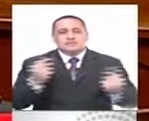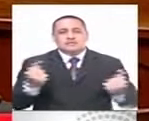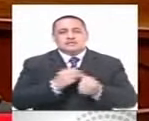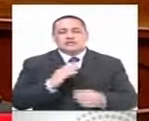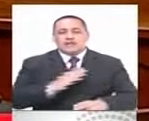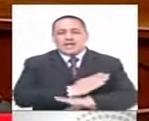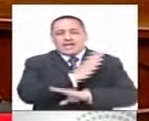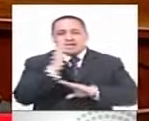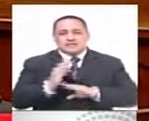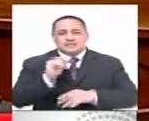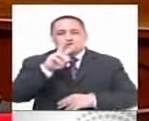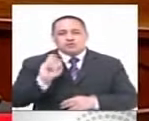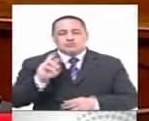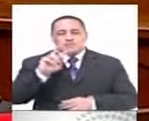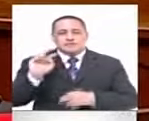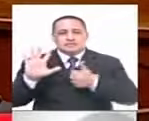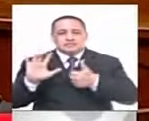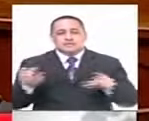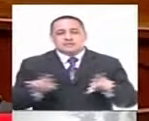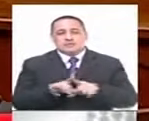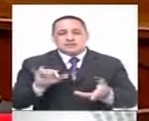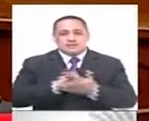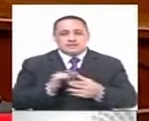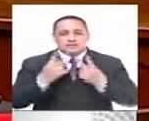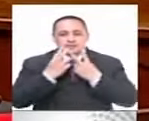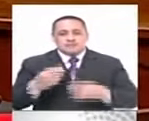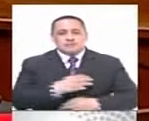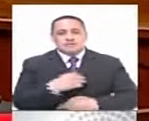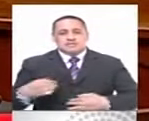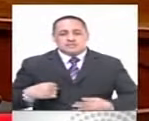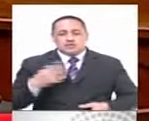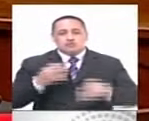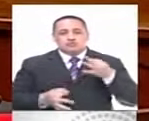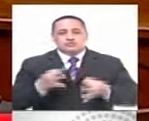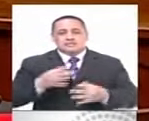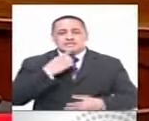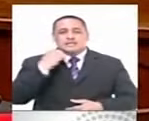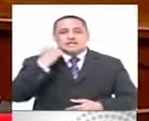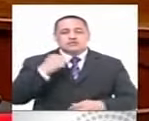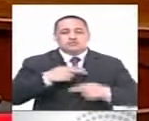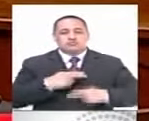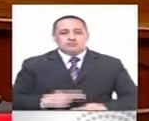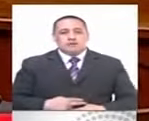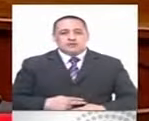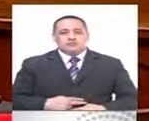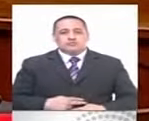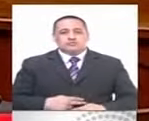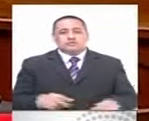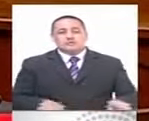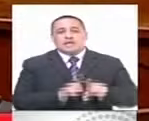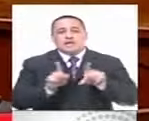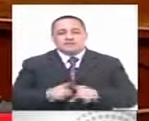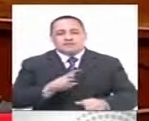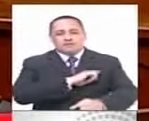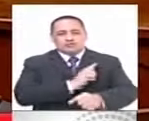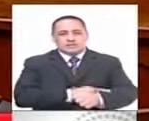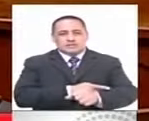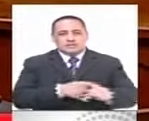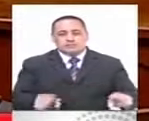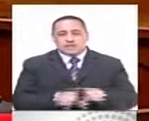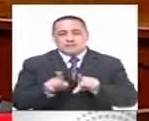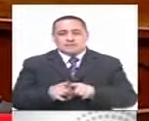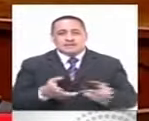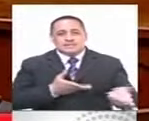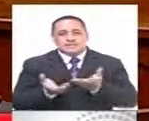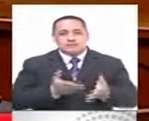al 2026. A través del Ministerio de Justicia y Derechos Humanos, fortaleceremos el